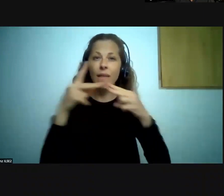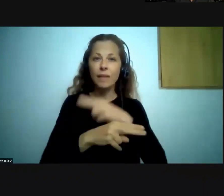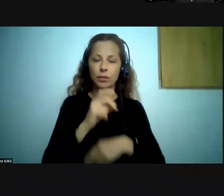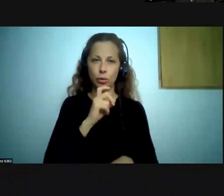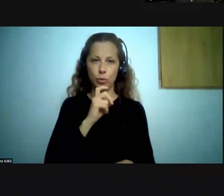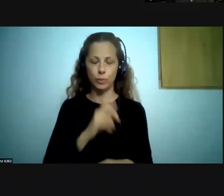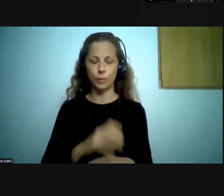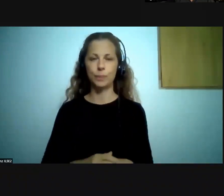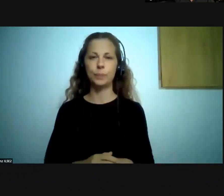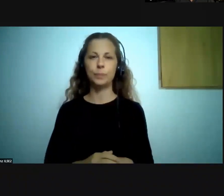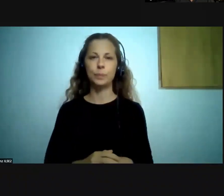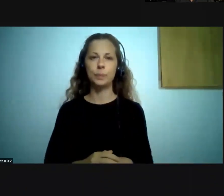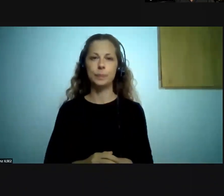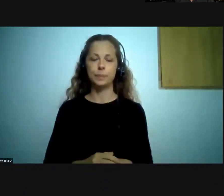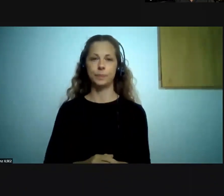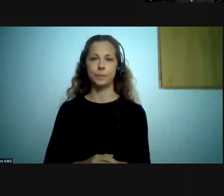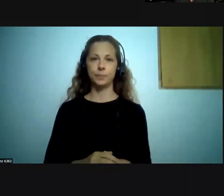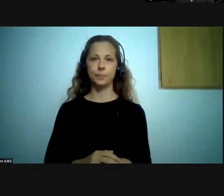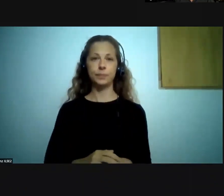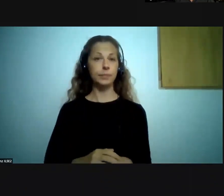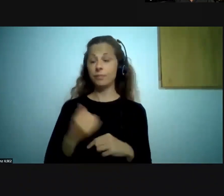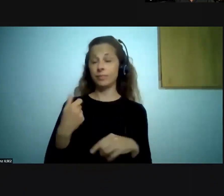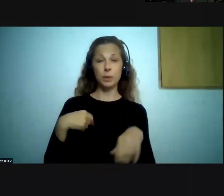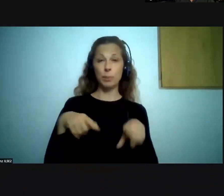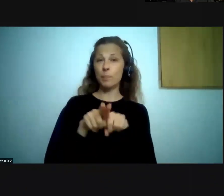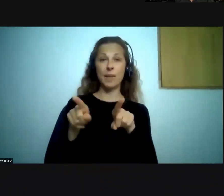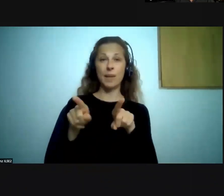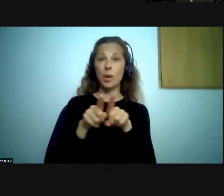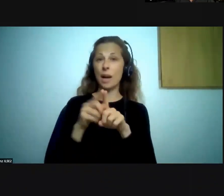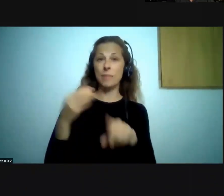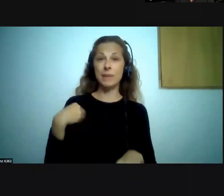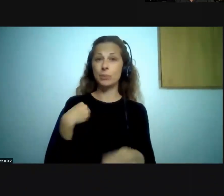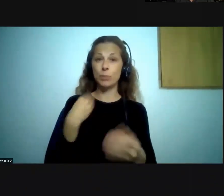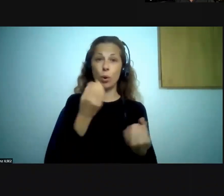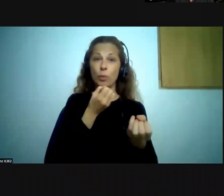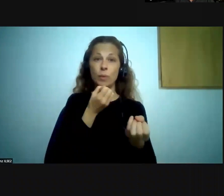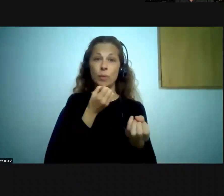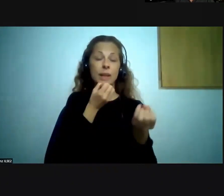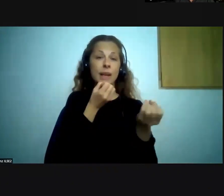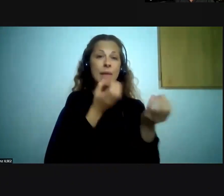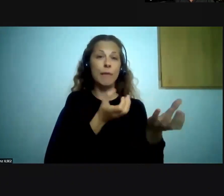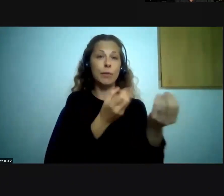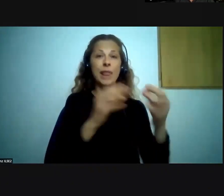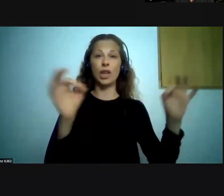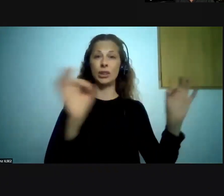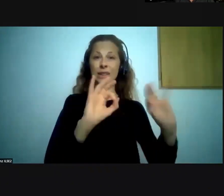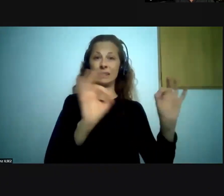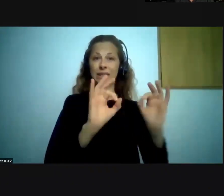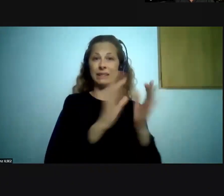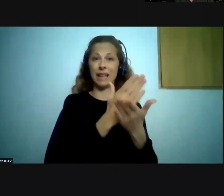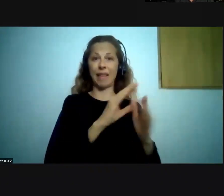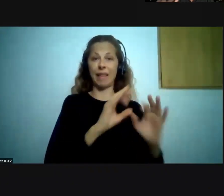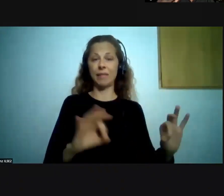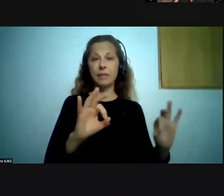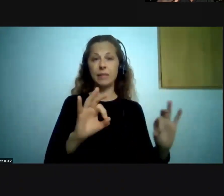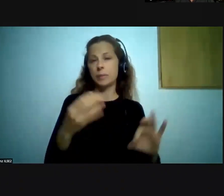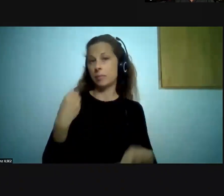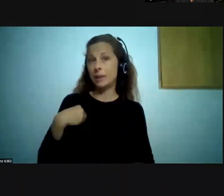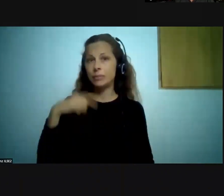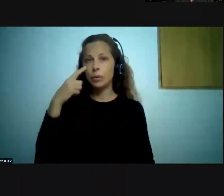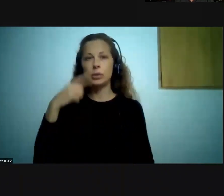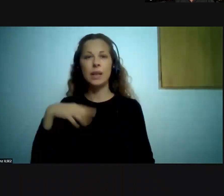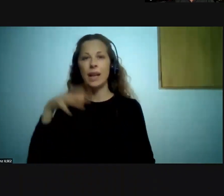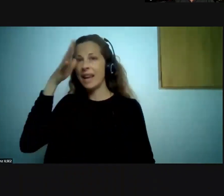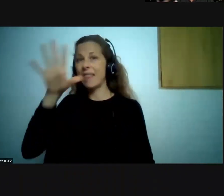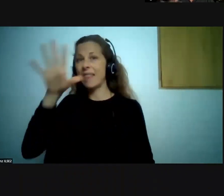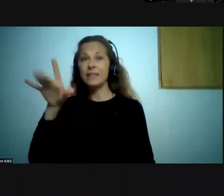Bueno, pues es como el de la desinformación, ¿no? Es decir, la idea de que hay muchas denuncias falsas